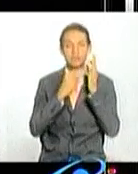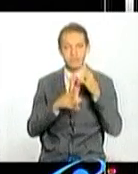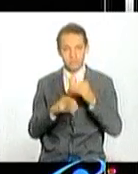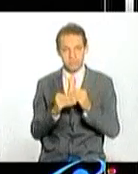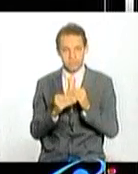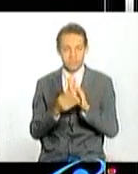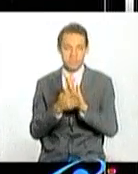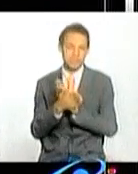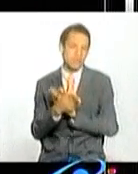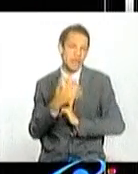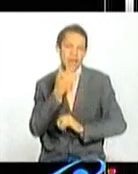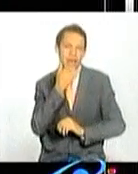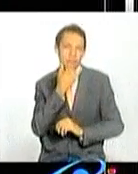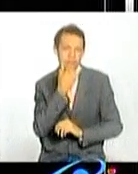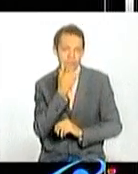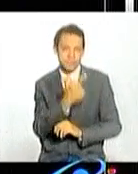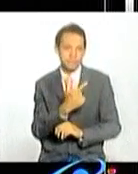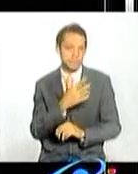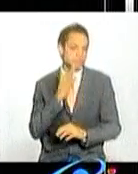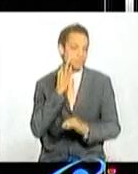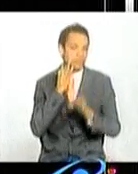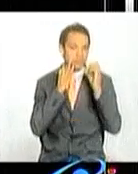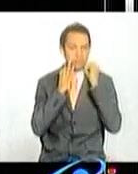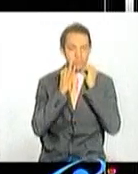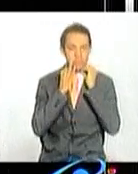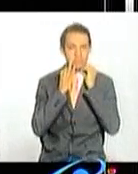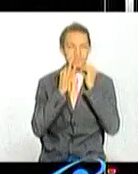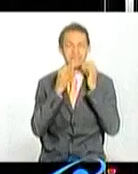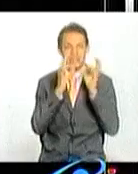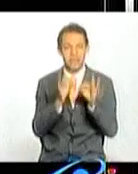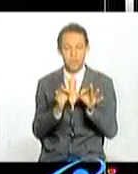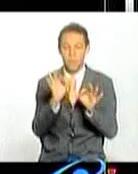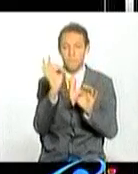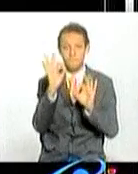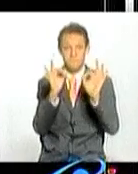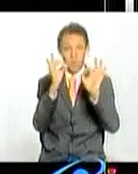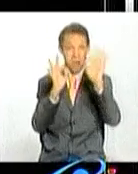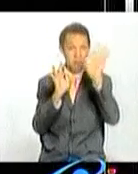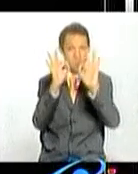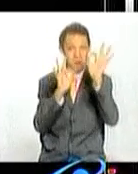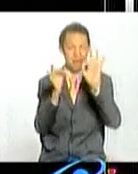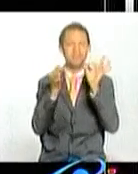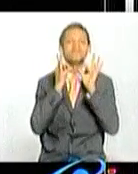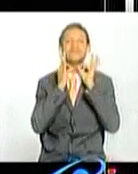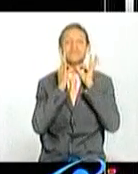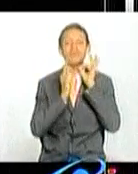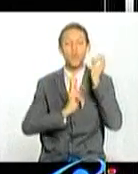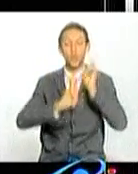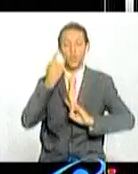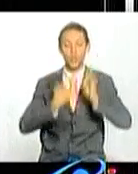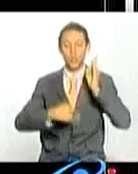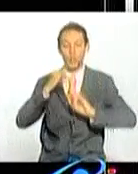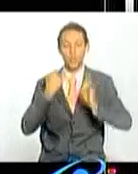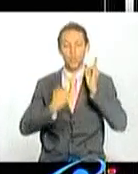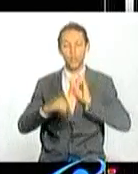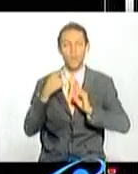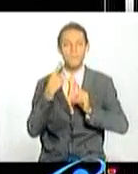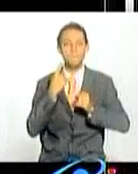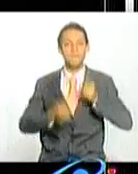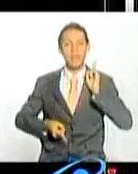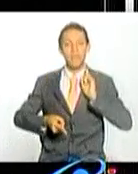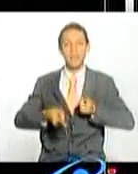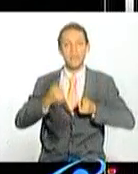Esto porque la glándula tiroides, que es una glándula que secreta unas hormonas, cuando se